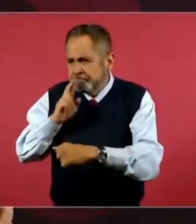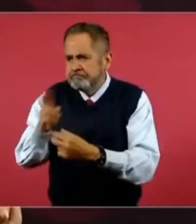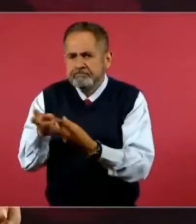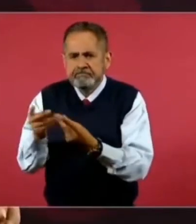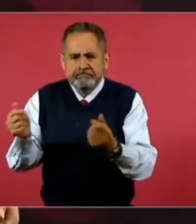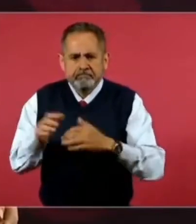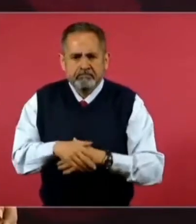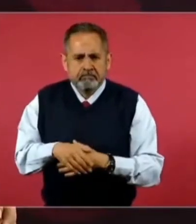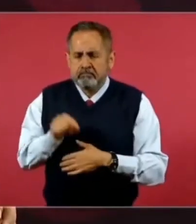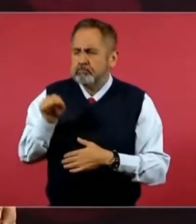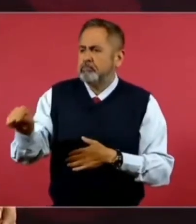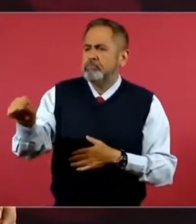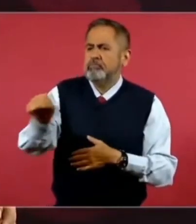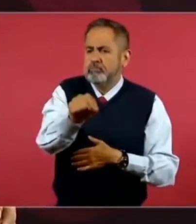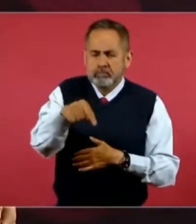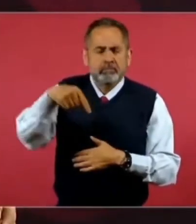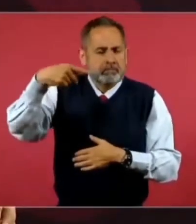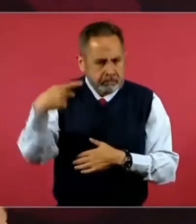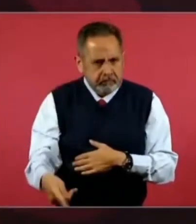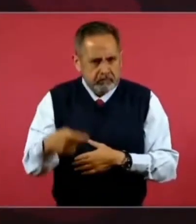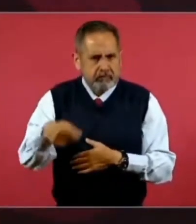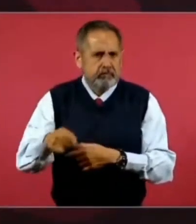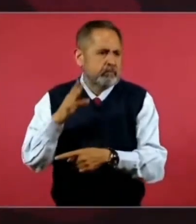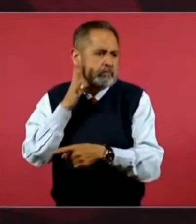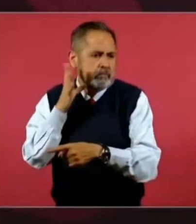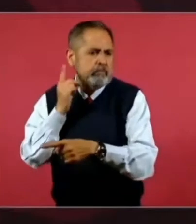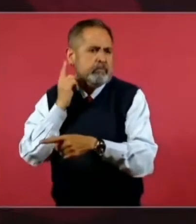en las instituciones de nuestro país.